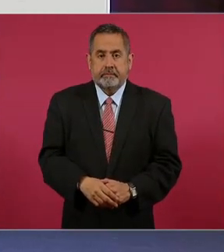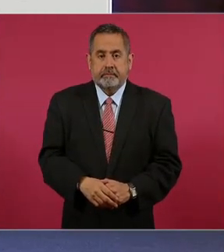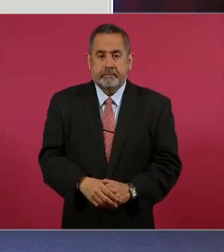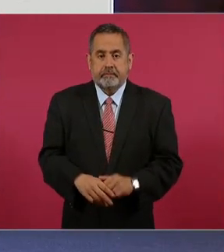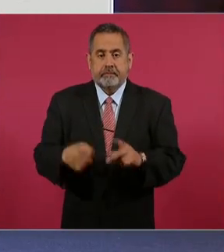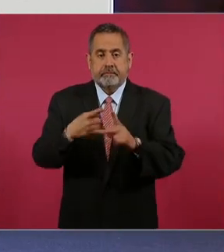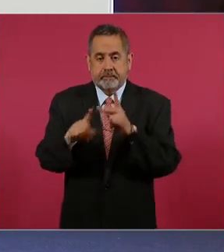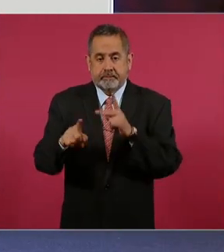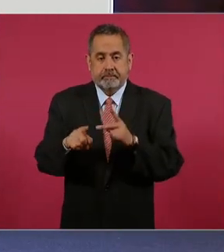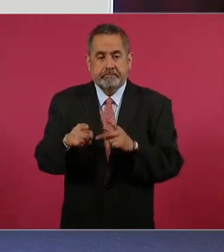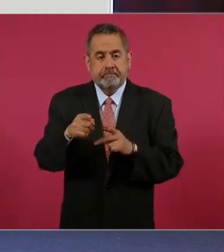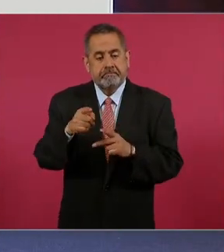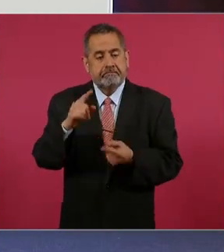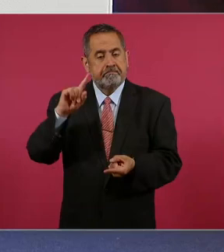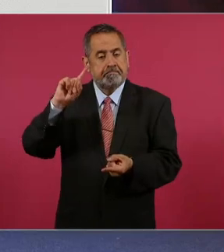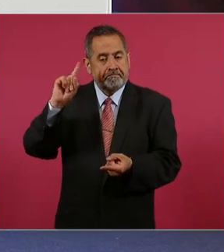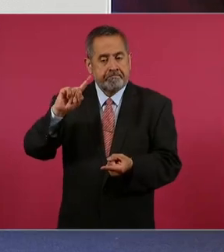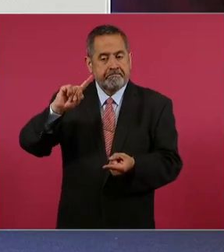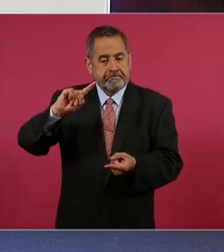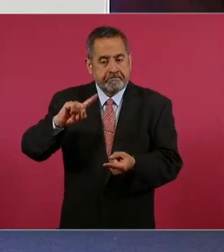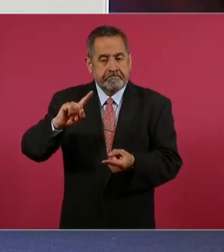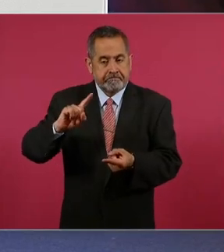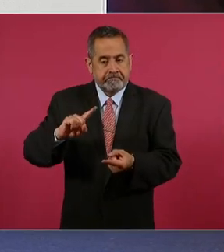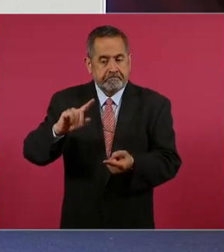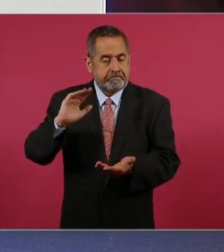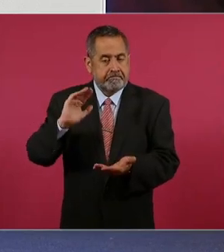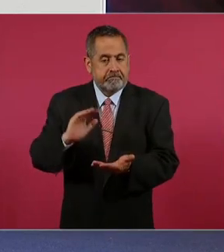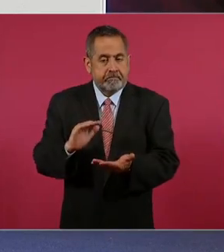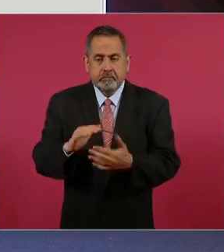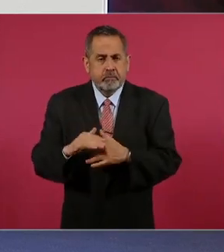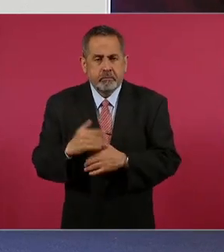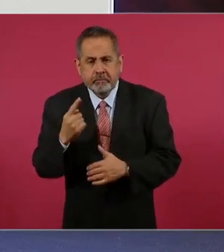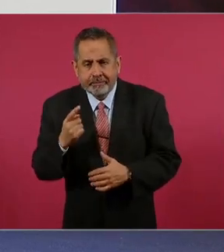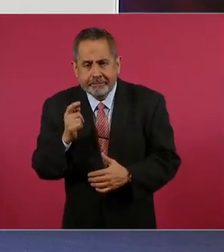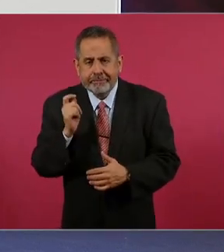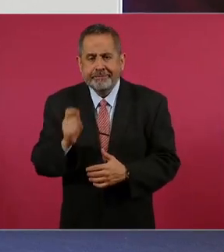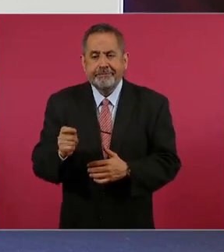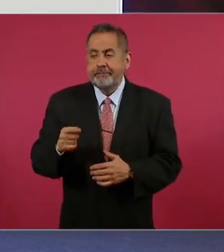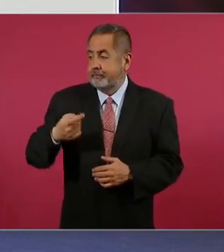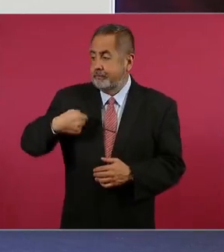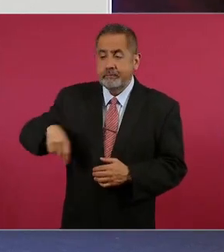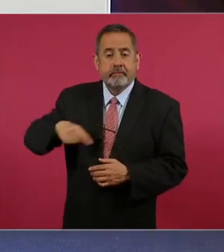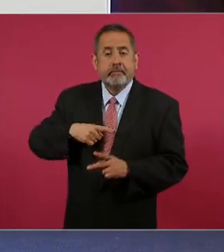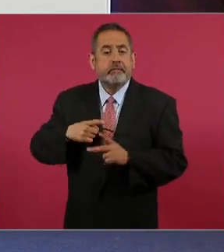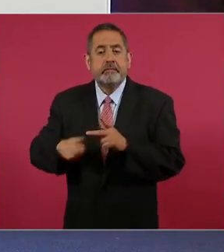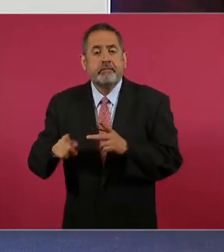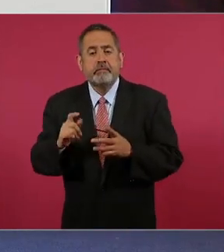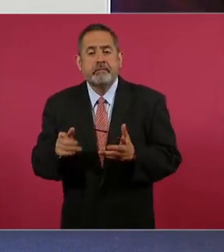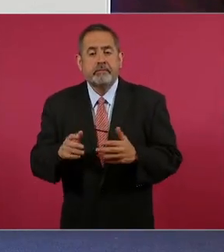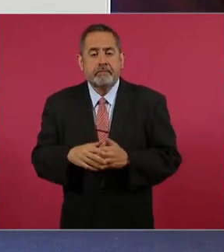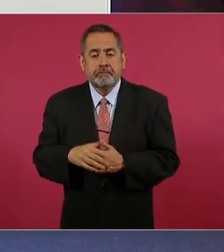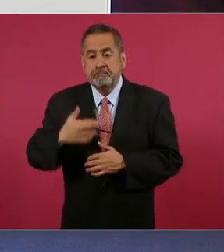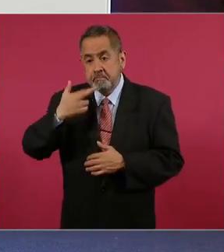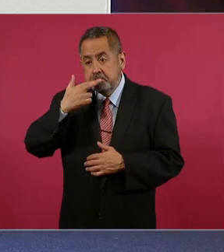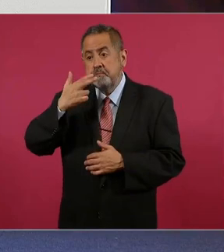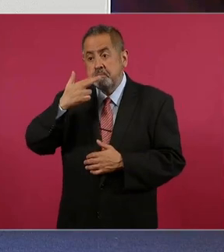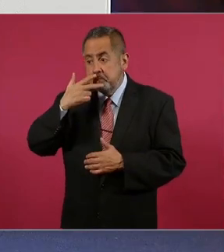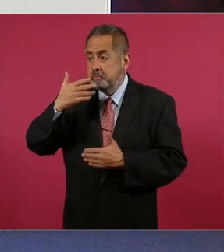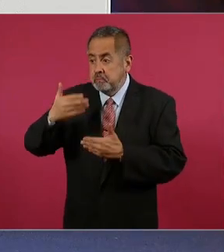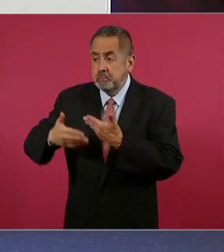Empezamos a bajar porque empezamos a mejorar